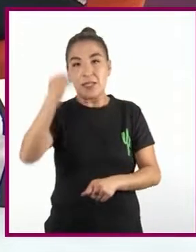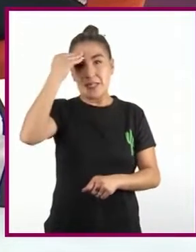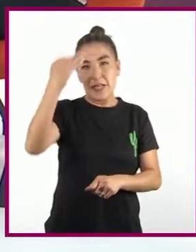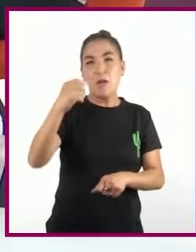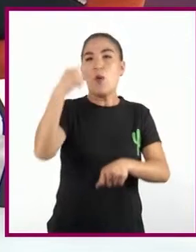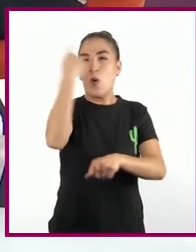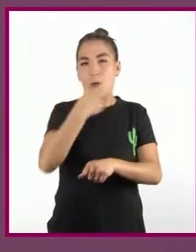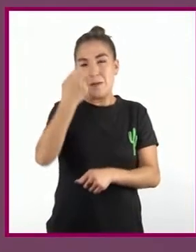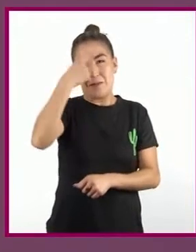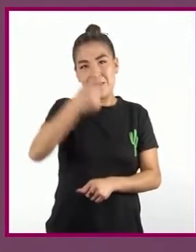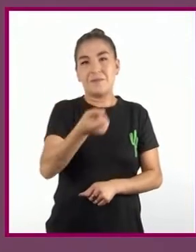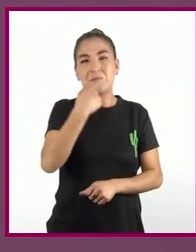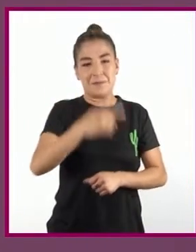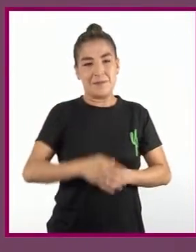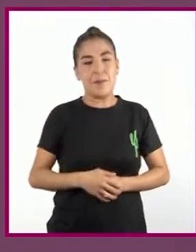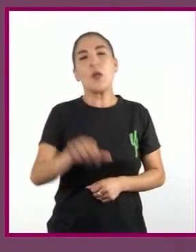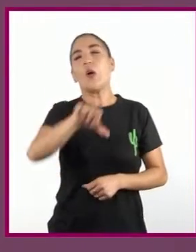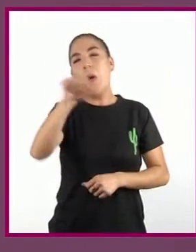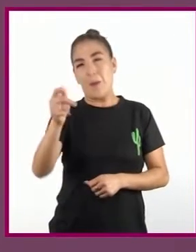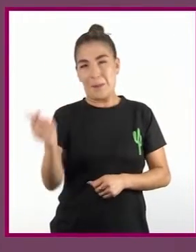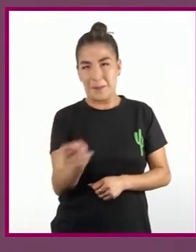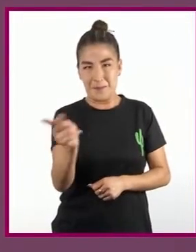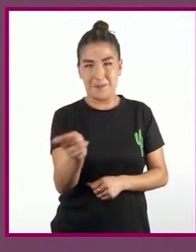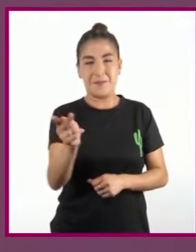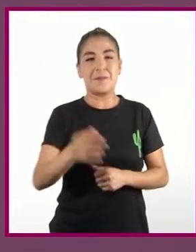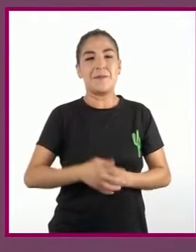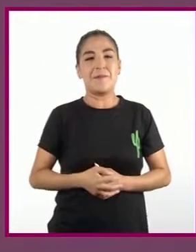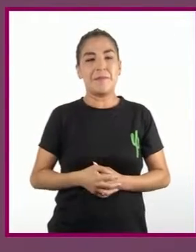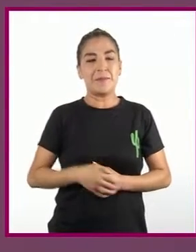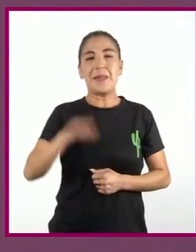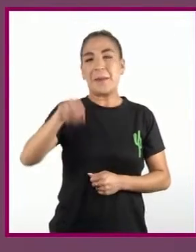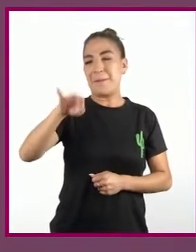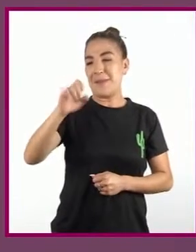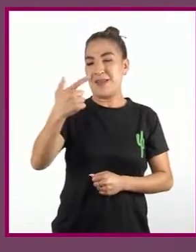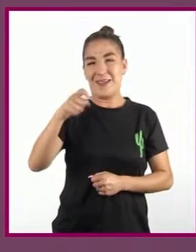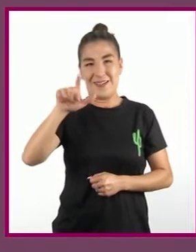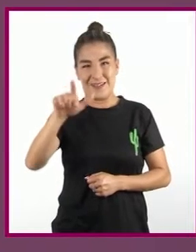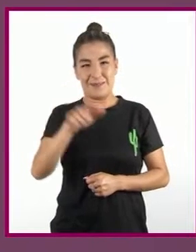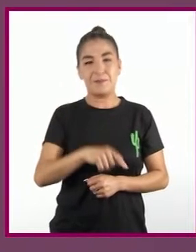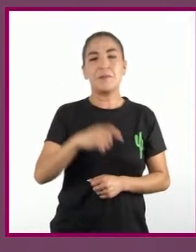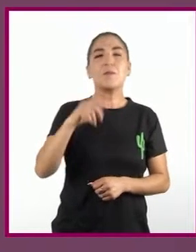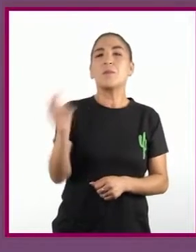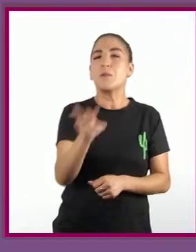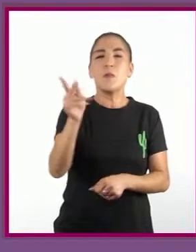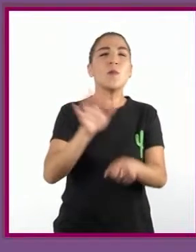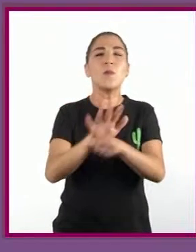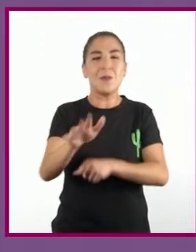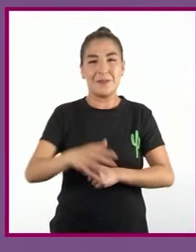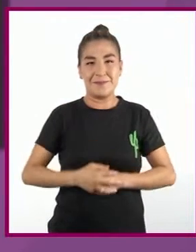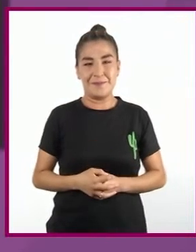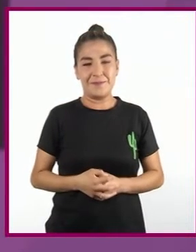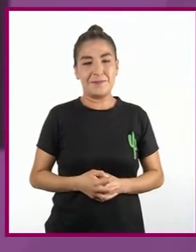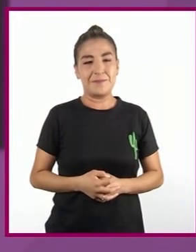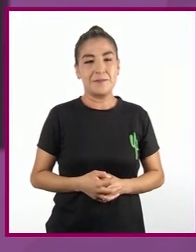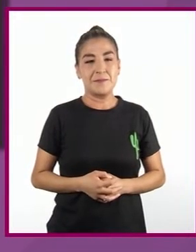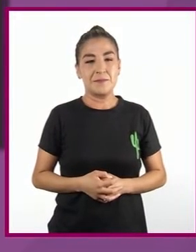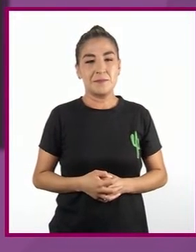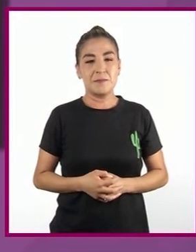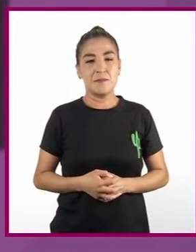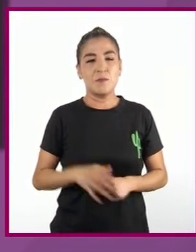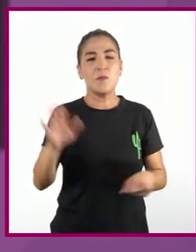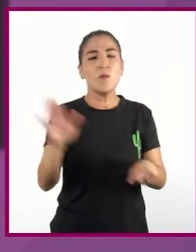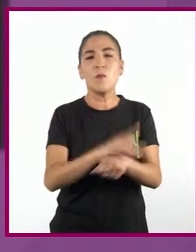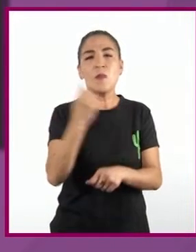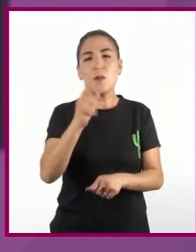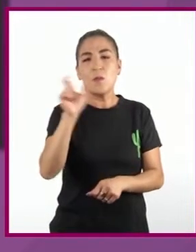indiquen. Escuchemos otra pregunta. Miguel Ángel, ¿cuál es tu pregunta? ¿Por qué cuando